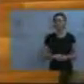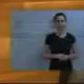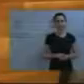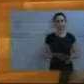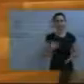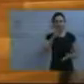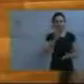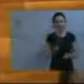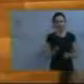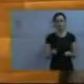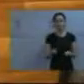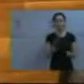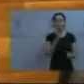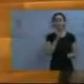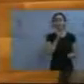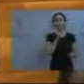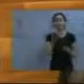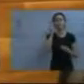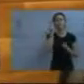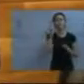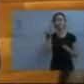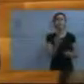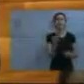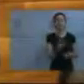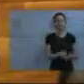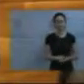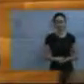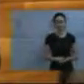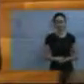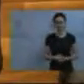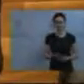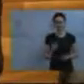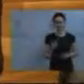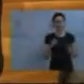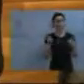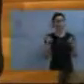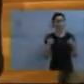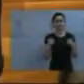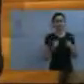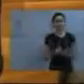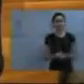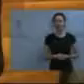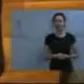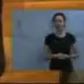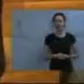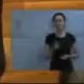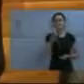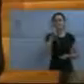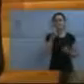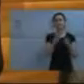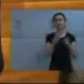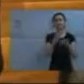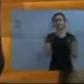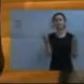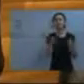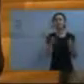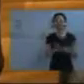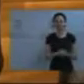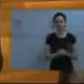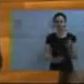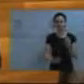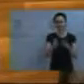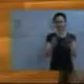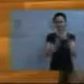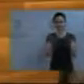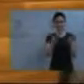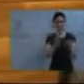cómo tienen que coordinarlo, pero deben de hacerlo. Y, de hecho, y concluyo ya, fíjese la que tenemos en el sector público. Hay algunas empresas